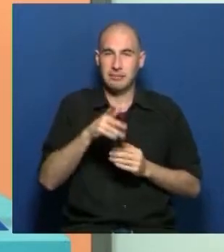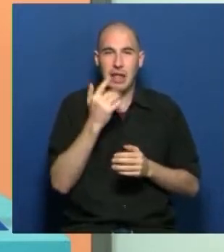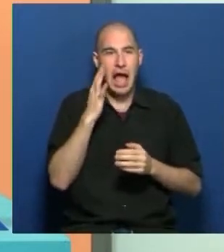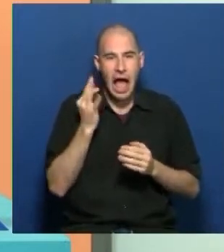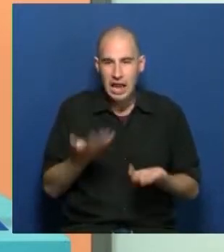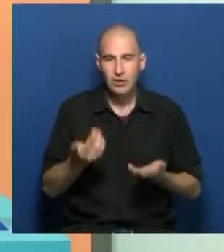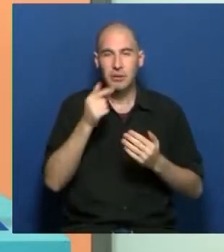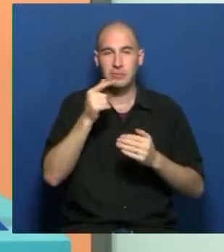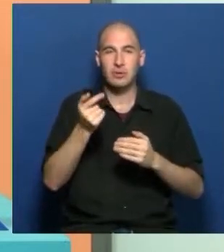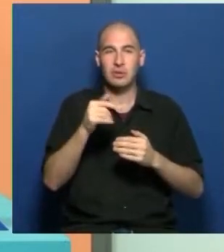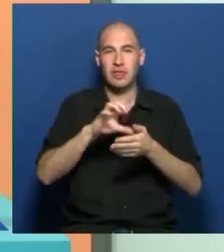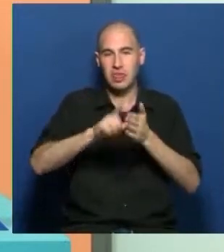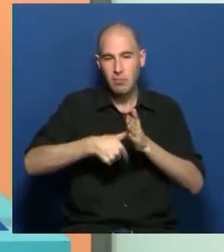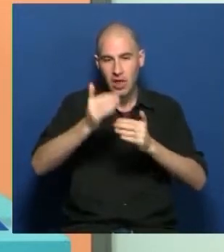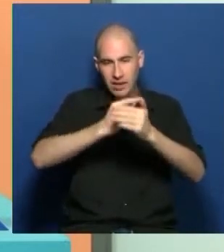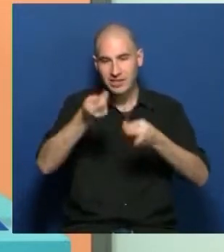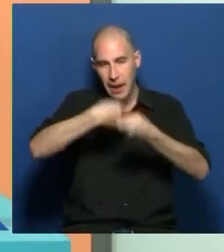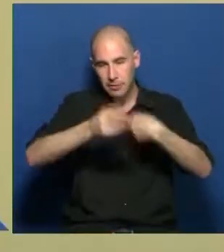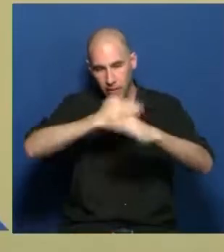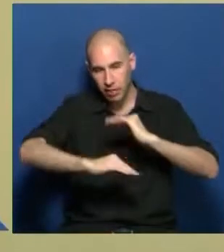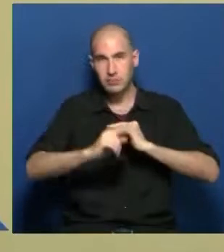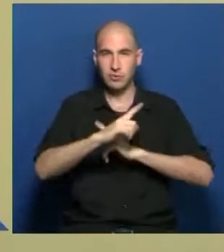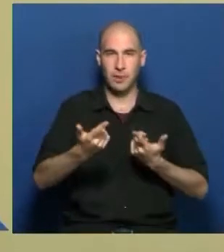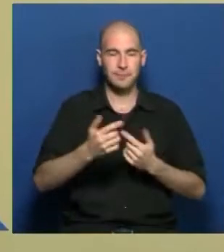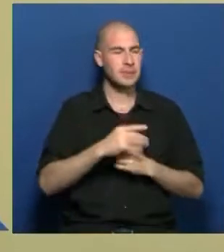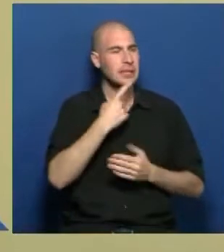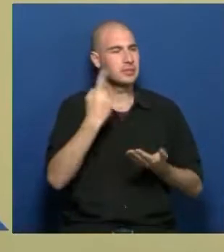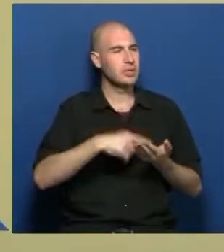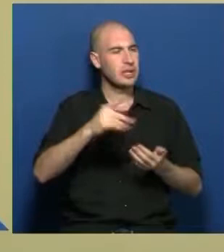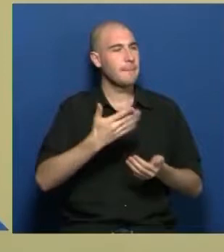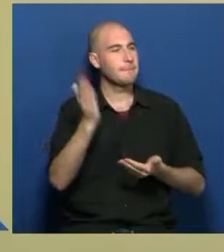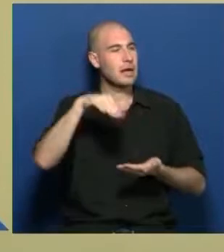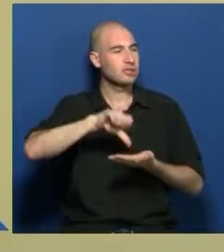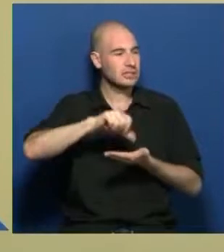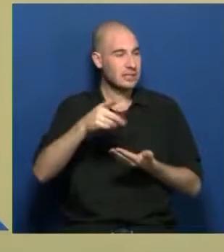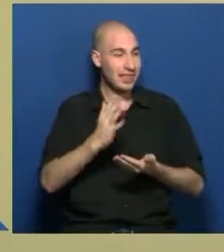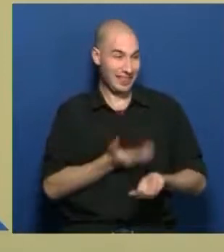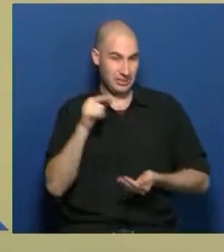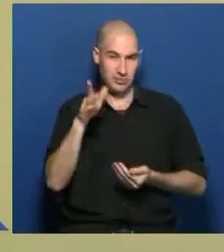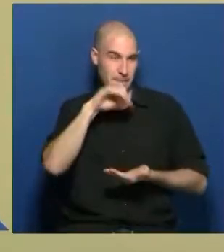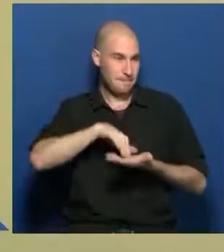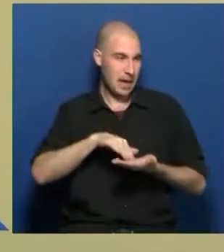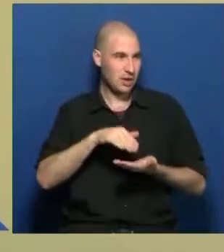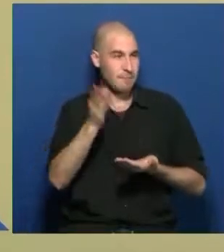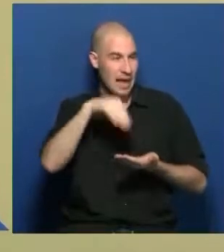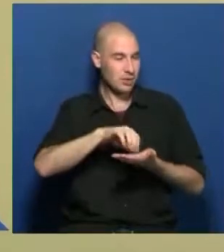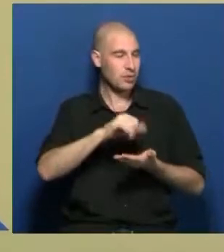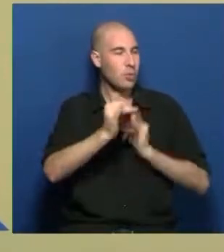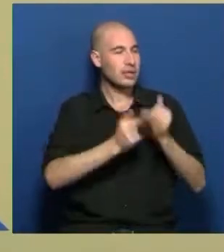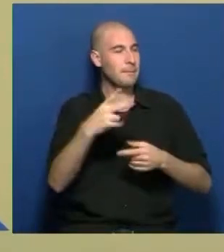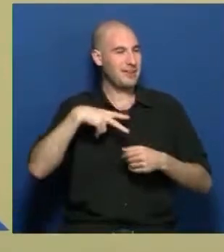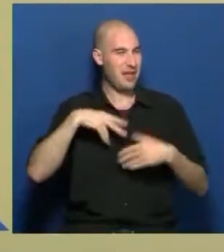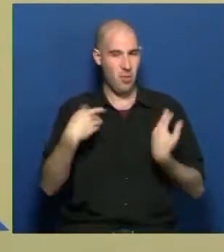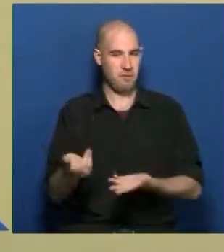lo menos no caer en un atraso cambiario. Y en esta decisión que quiere tomar el Banco Central, Federico Sturzenegger, atendiendo un poco a los privados